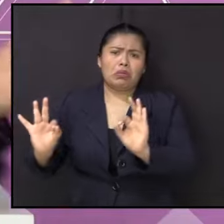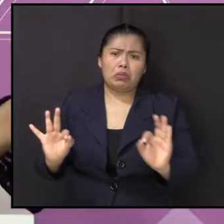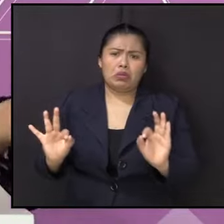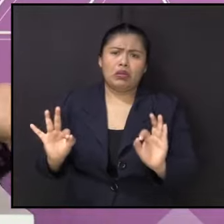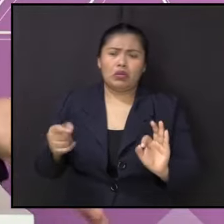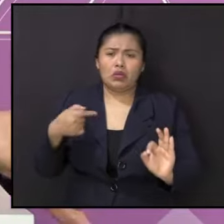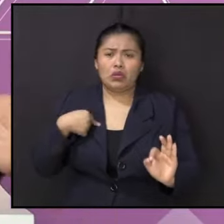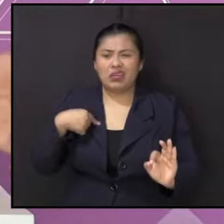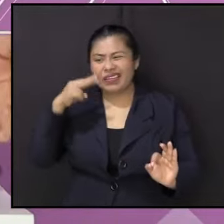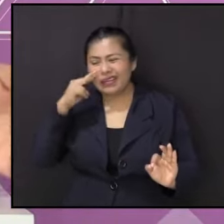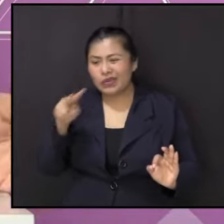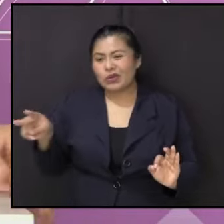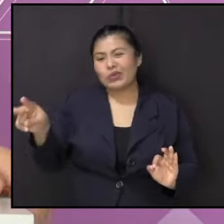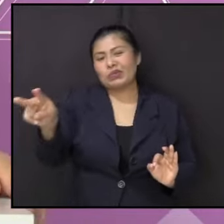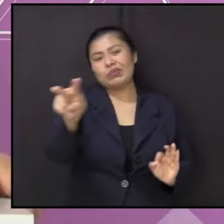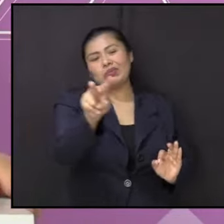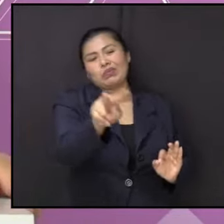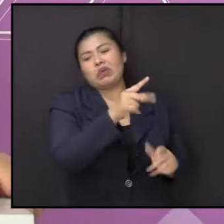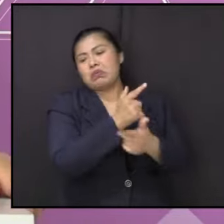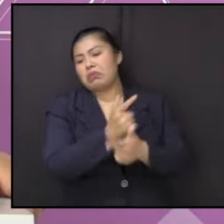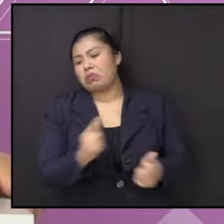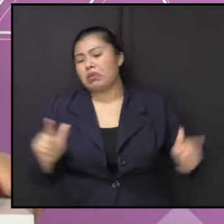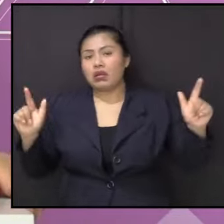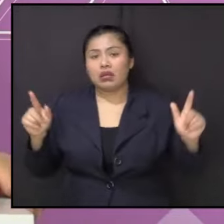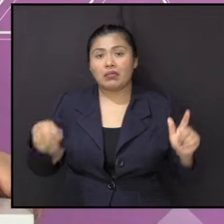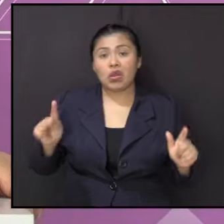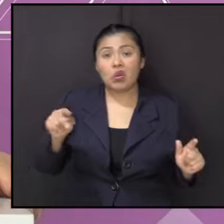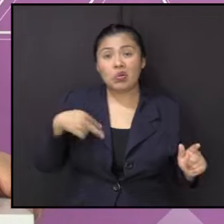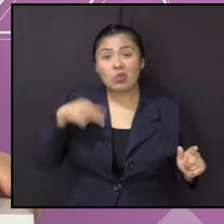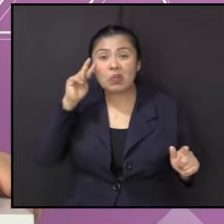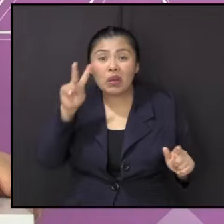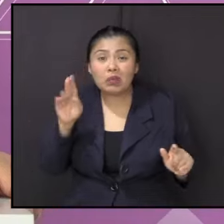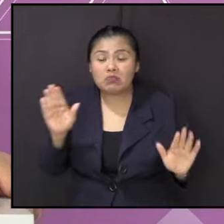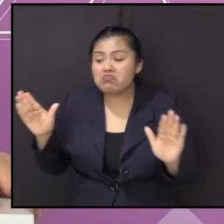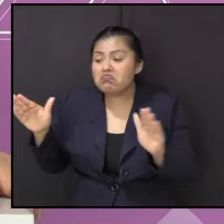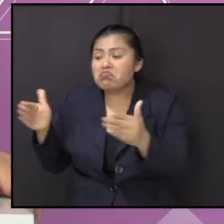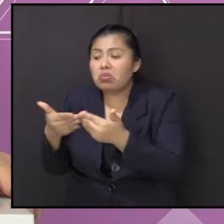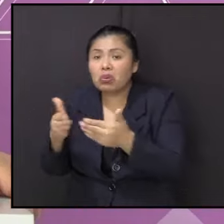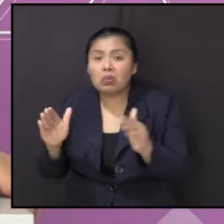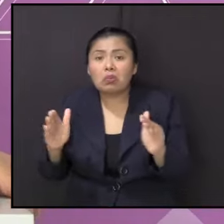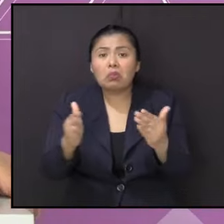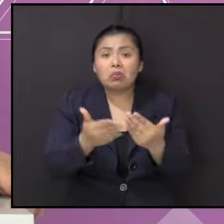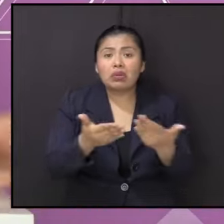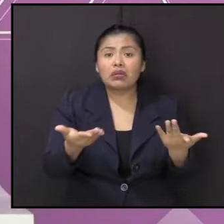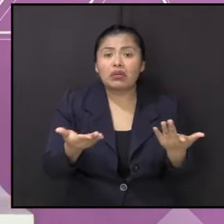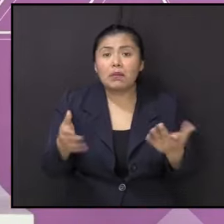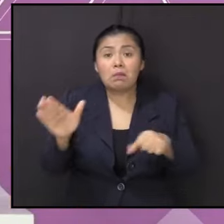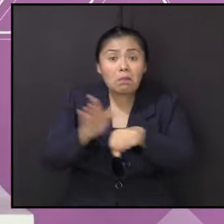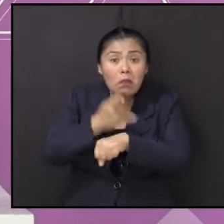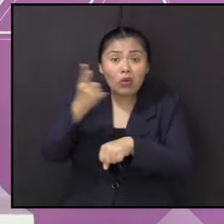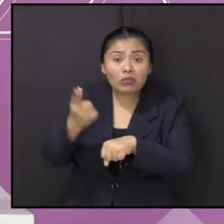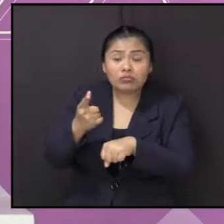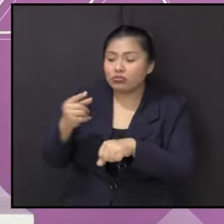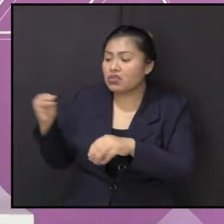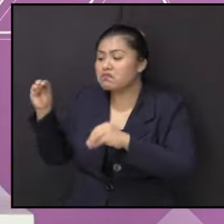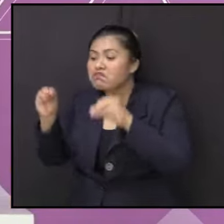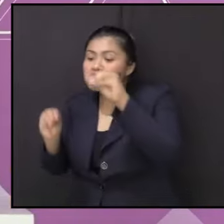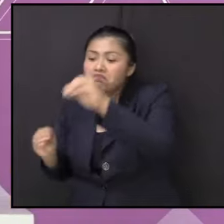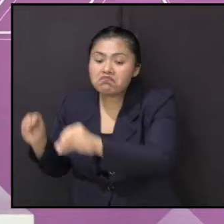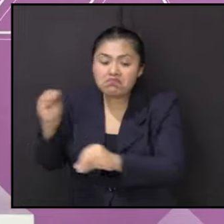vientres totalmente cerrados, por decirlo así, porque veo que hay tantas tierras importantes que no se le ha dado mantenimiento. Podemos